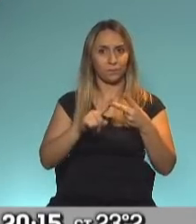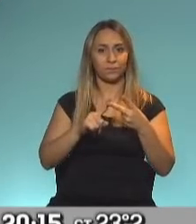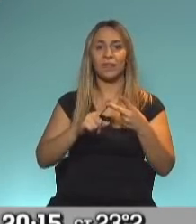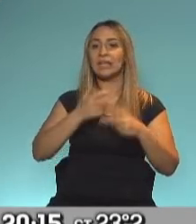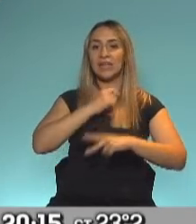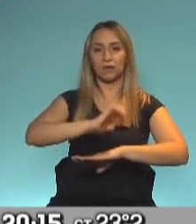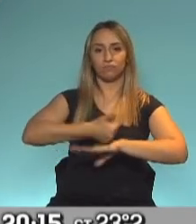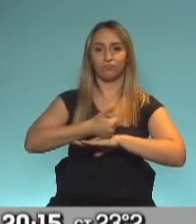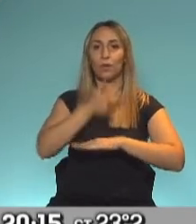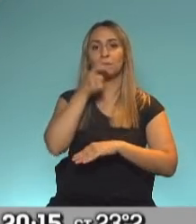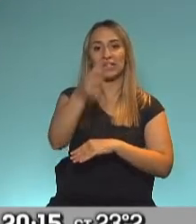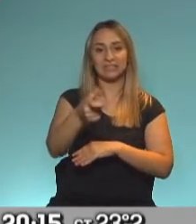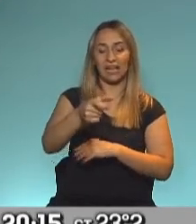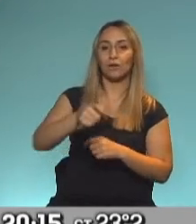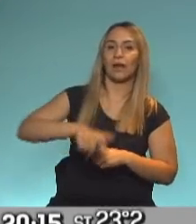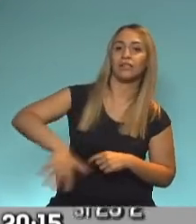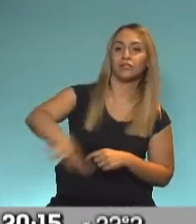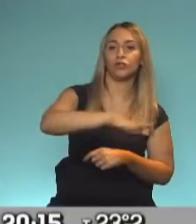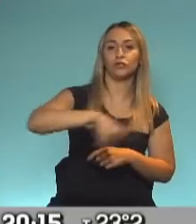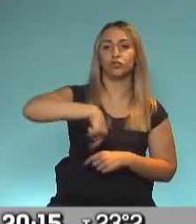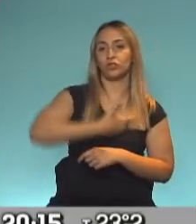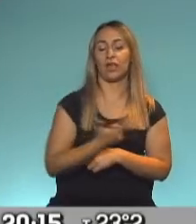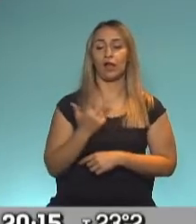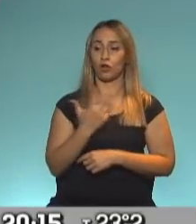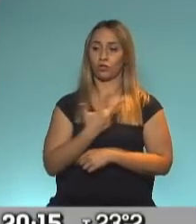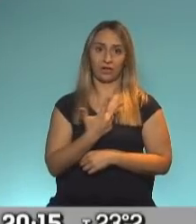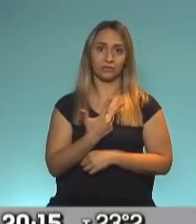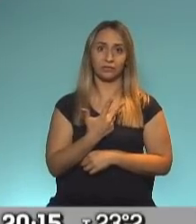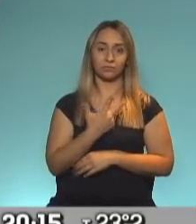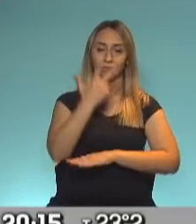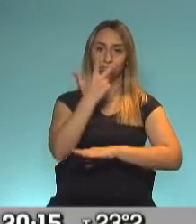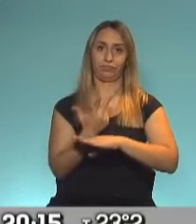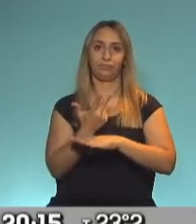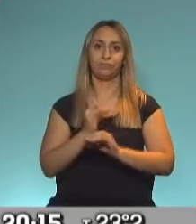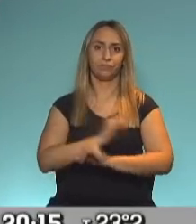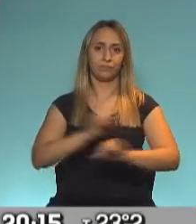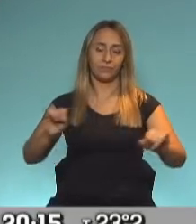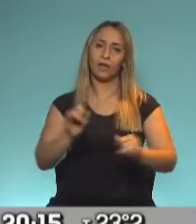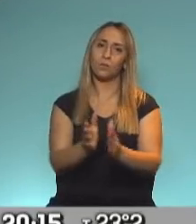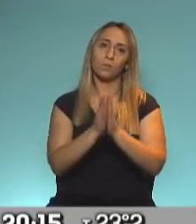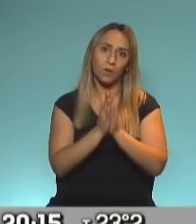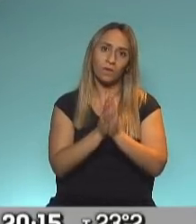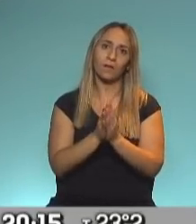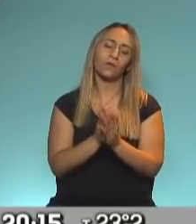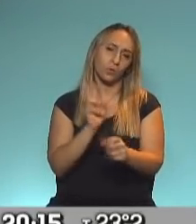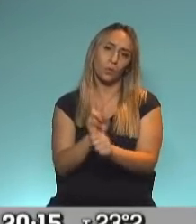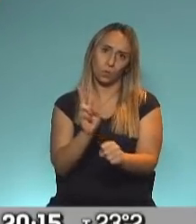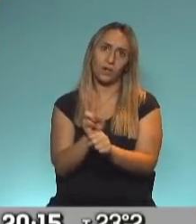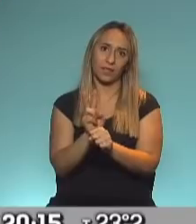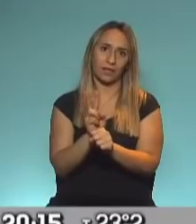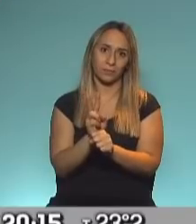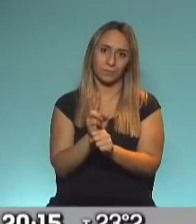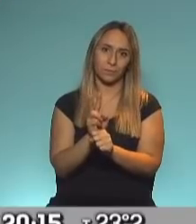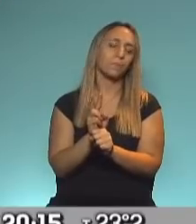mensaje compartido a la población desde los tres gobiernos también, de extremar los cuidados y un mensaje de tono, y tal vez